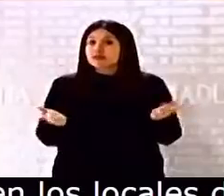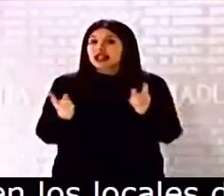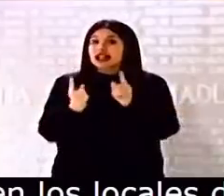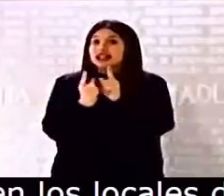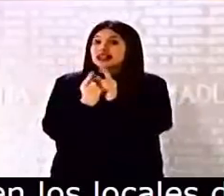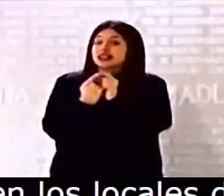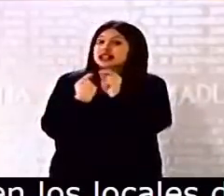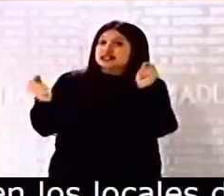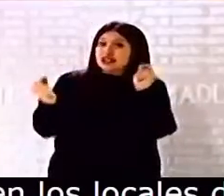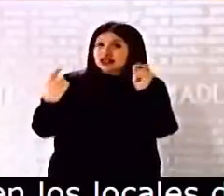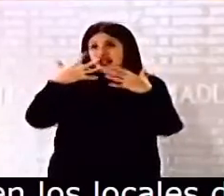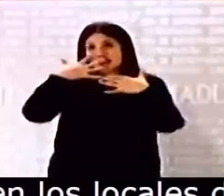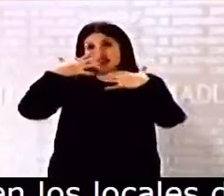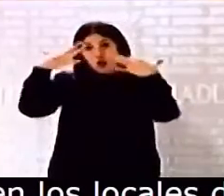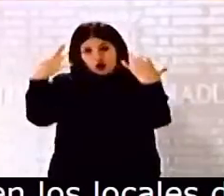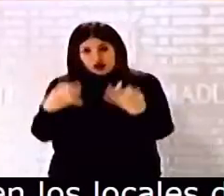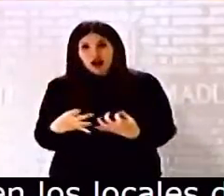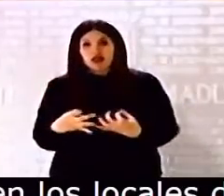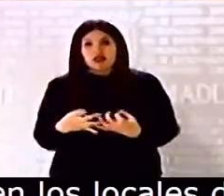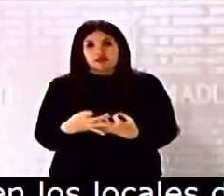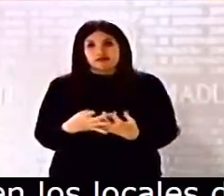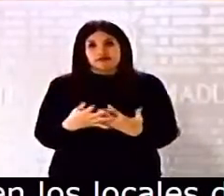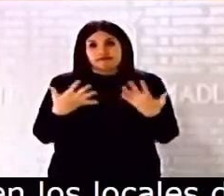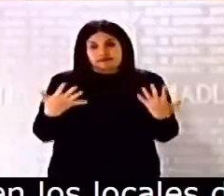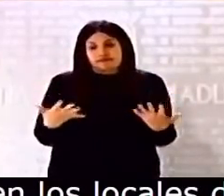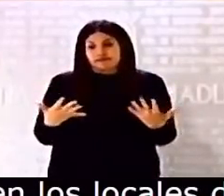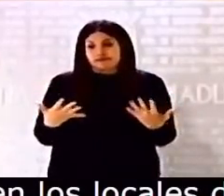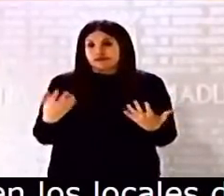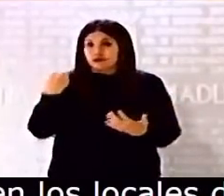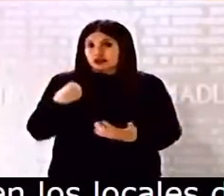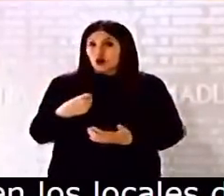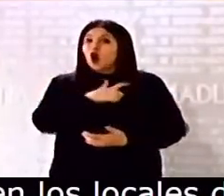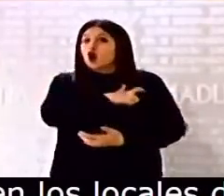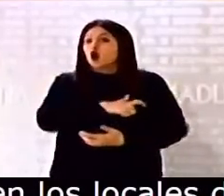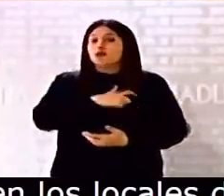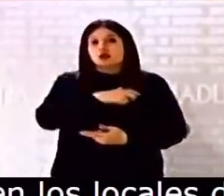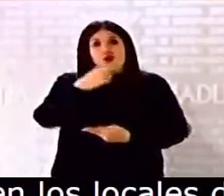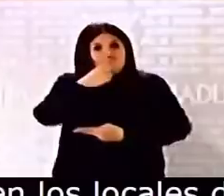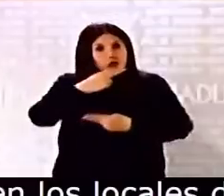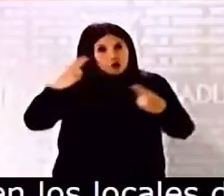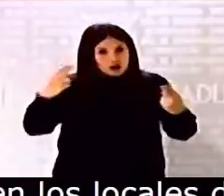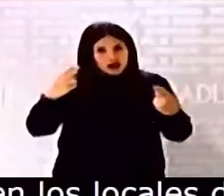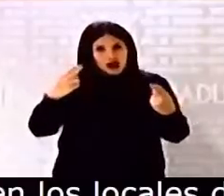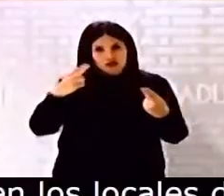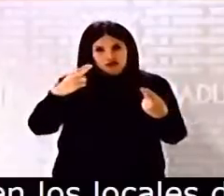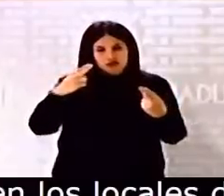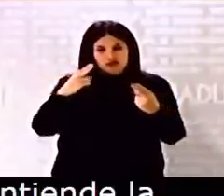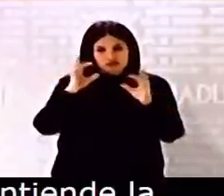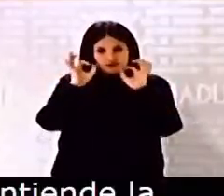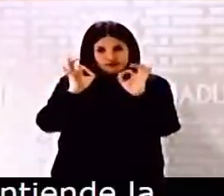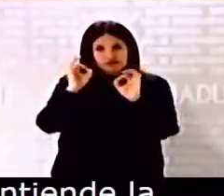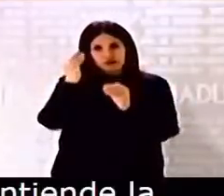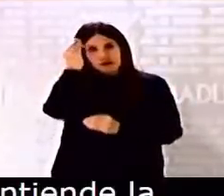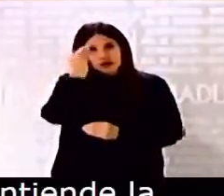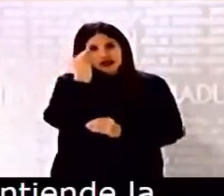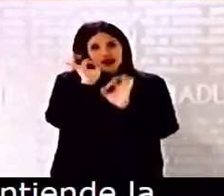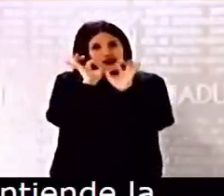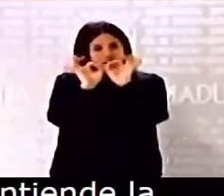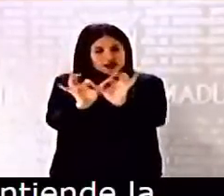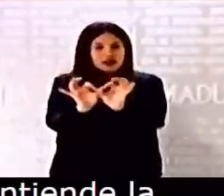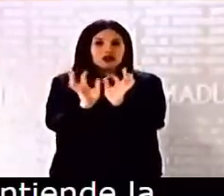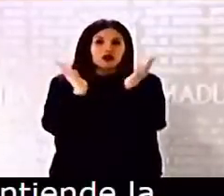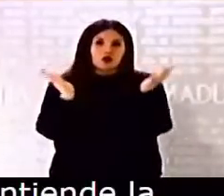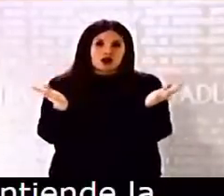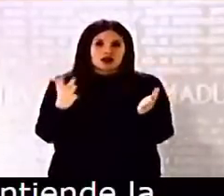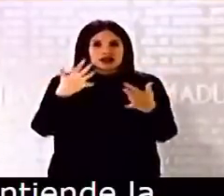distancias de seguridad entienden la Comisión de Salud Pública, y por eso lo ha propuesto así, entiende la Comisión de Salud Pública